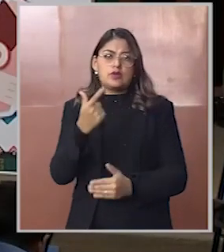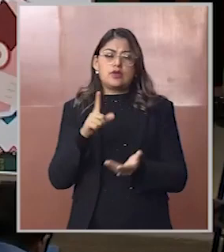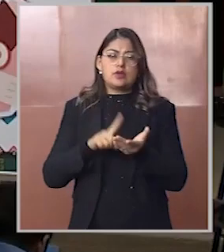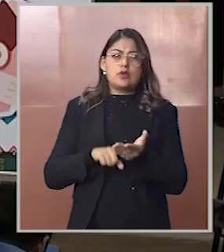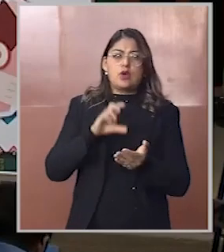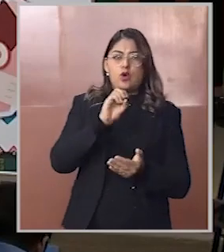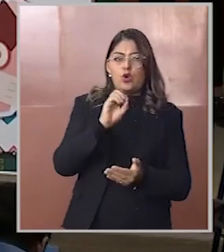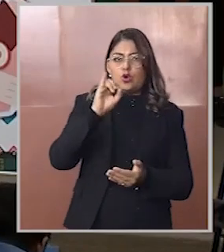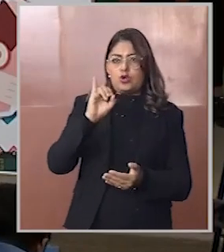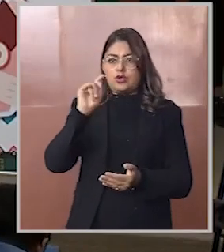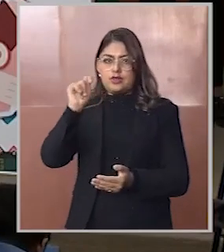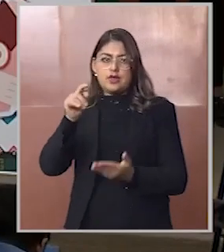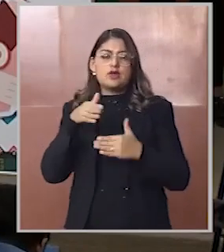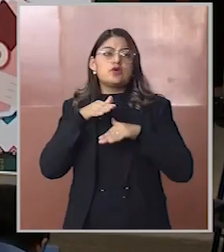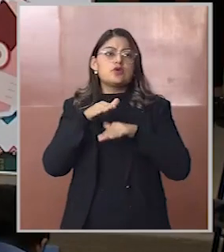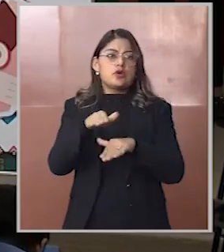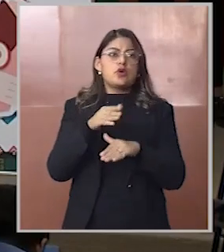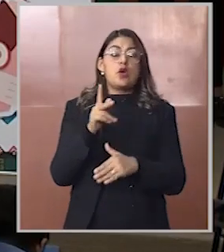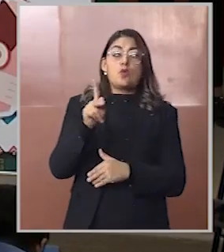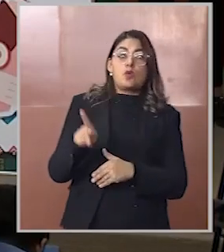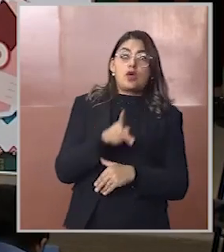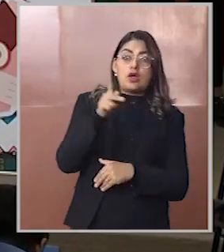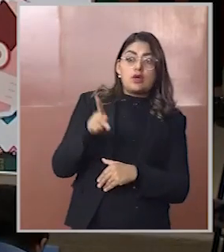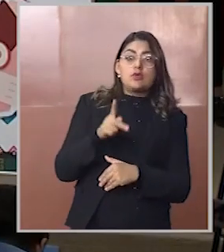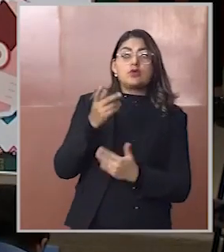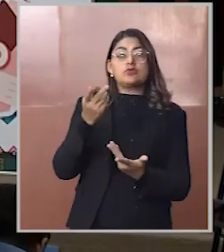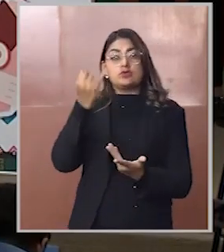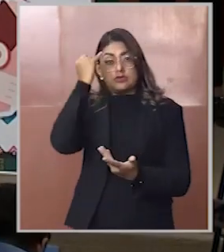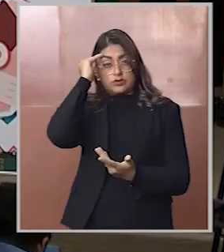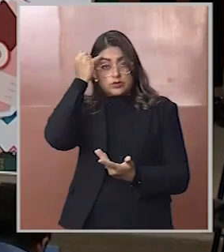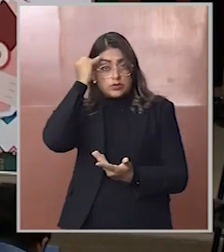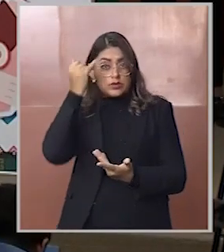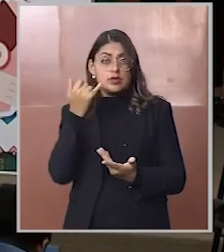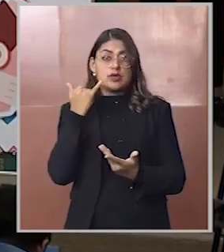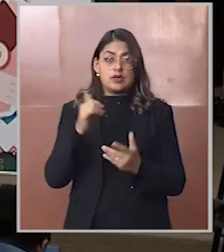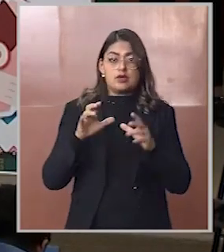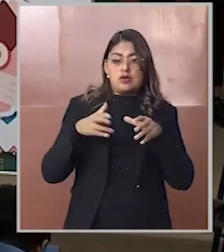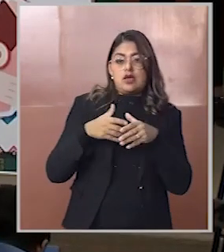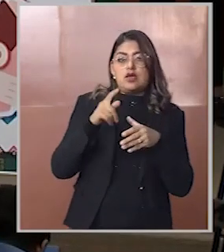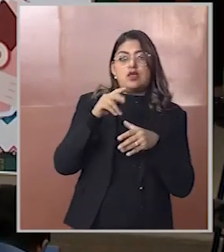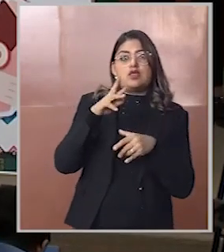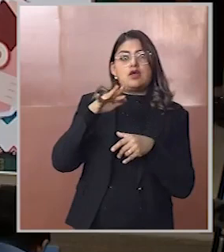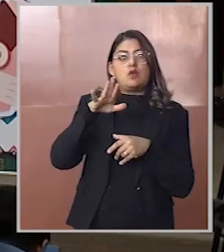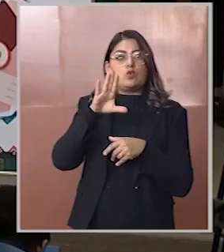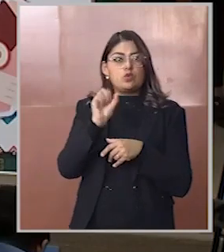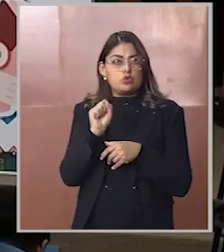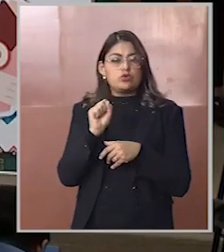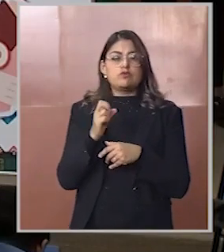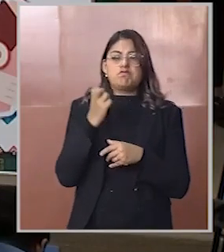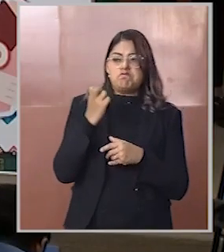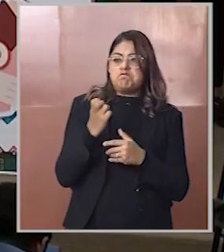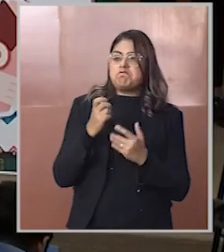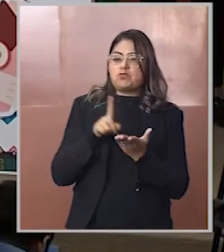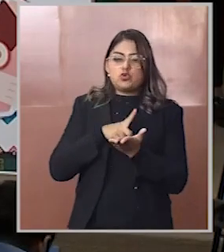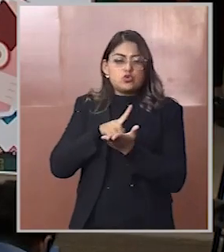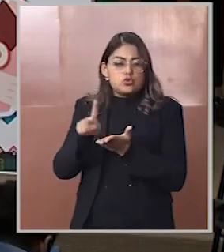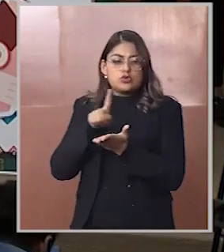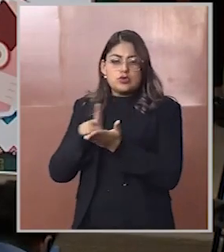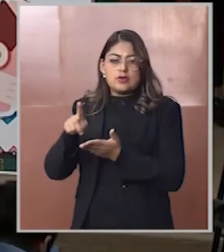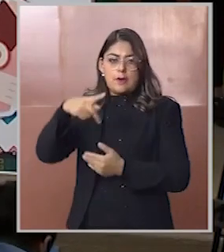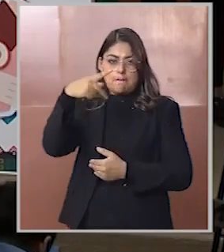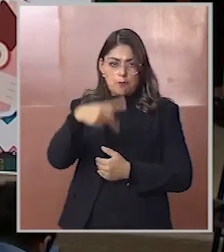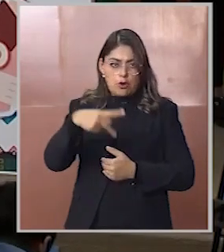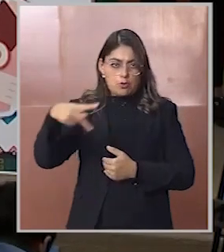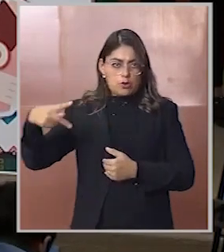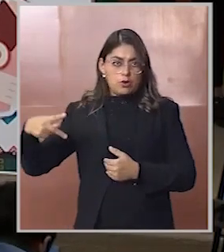sobre pueblos indígenas y tribales y la declaración de las Naciones Unidas so los derechos de los pueblos indígenas Pero